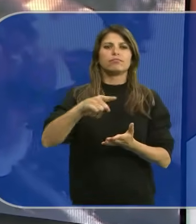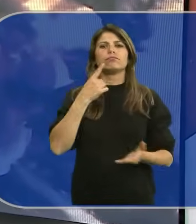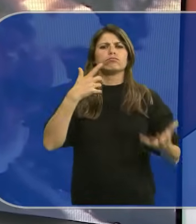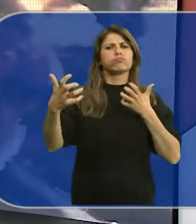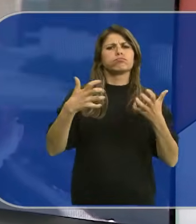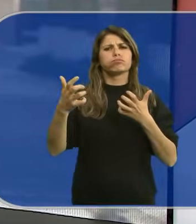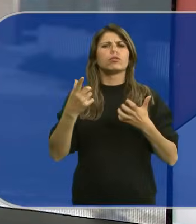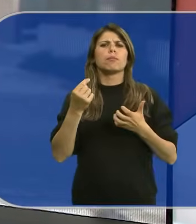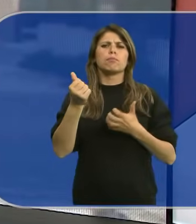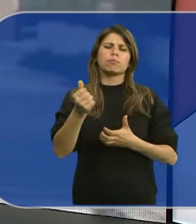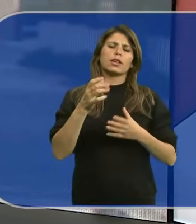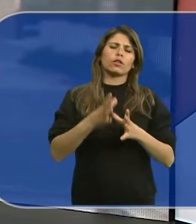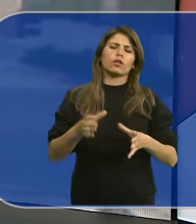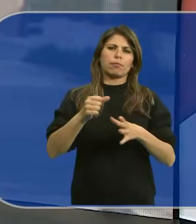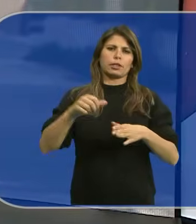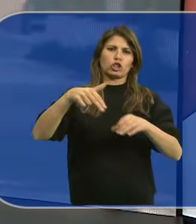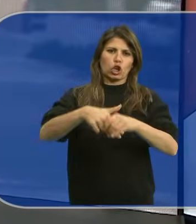barril del petróleo. Rubén Hernández.